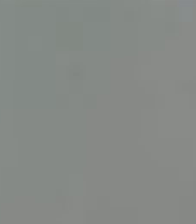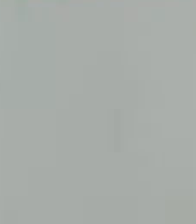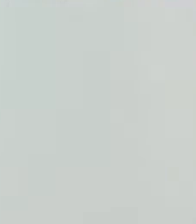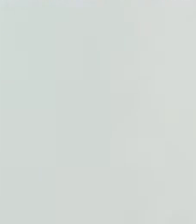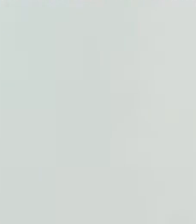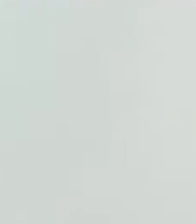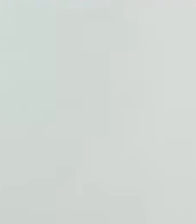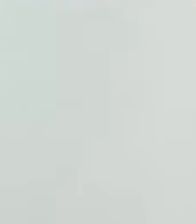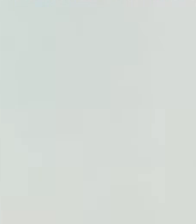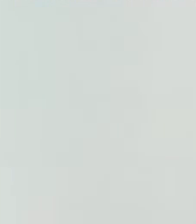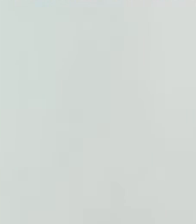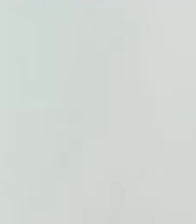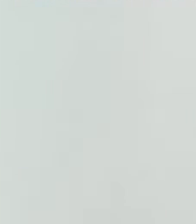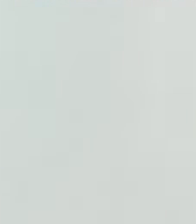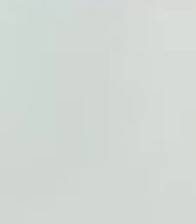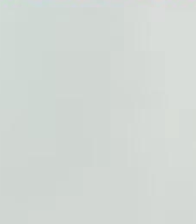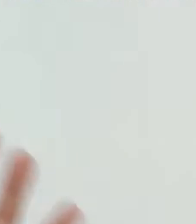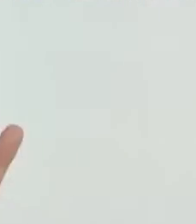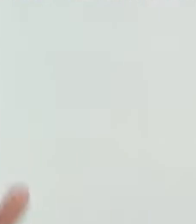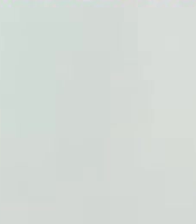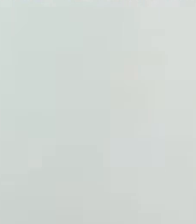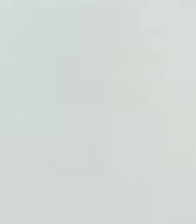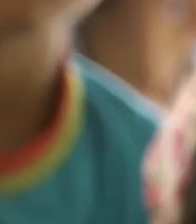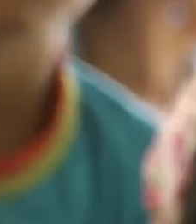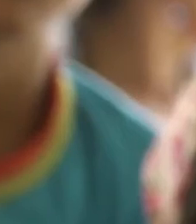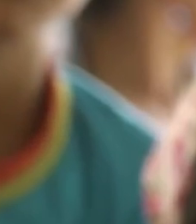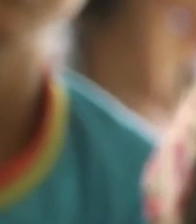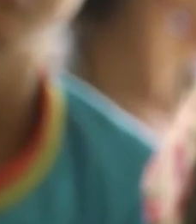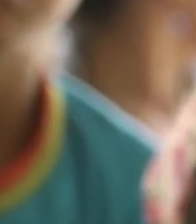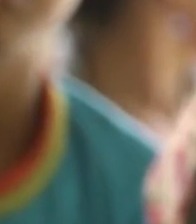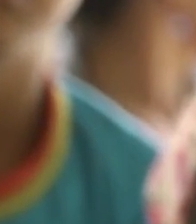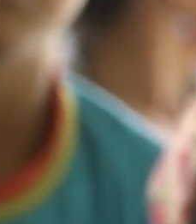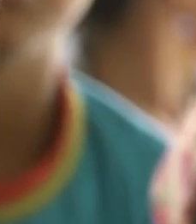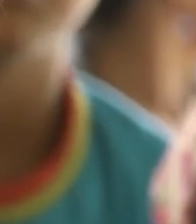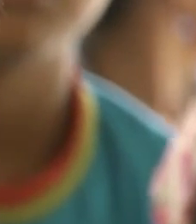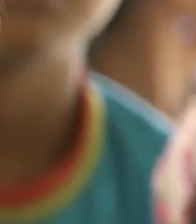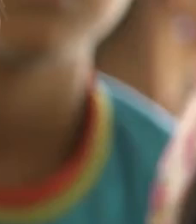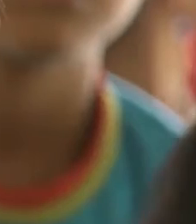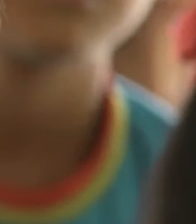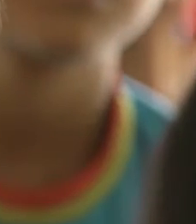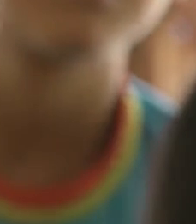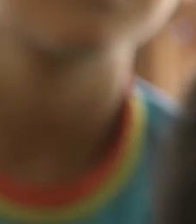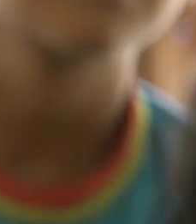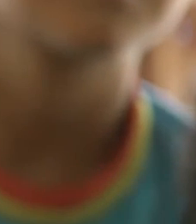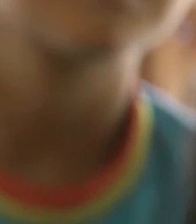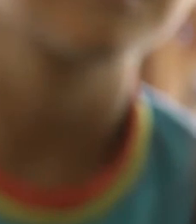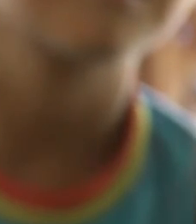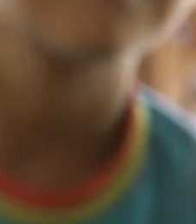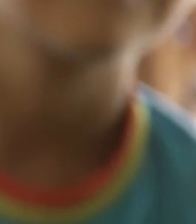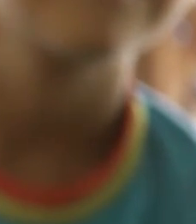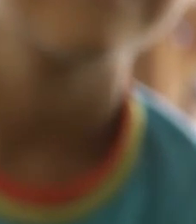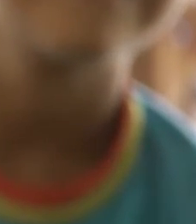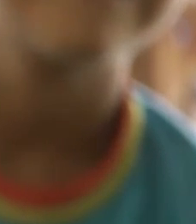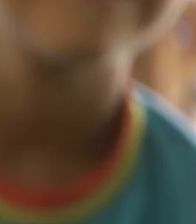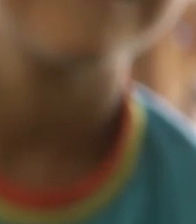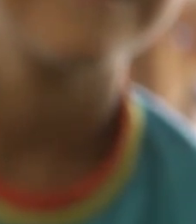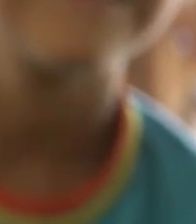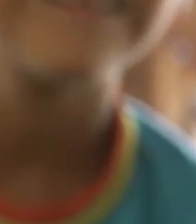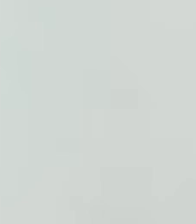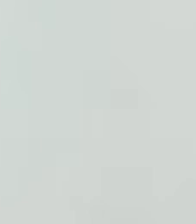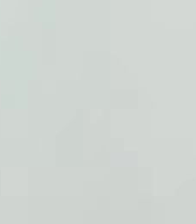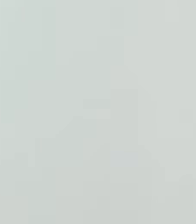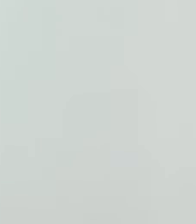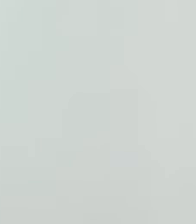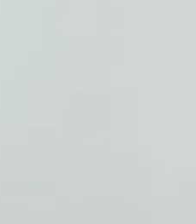El distanciamiento social cambió nuestros hábitos de manera repentina y es normal tener diferentes reacciones ante esta